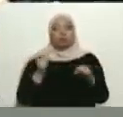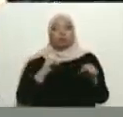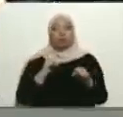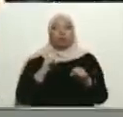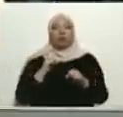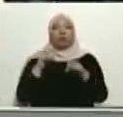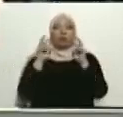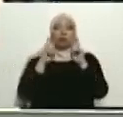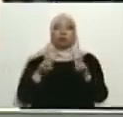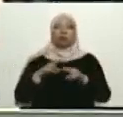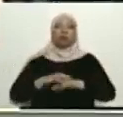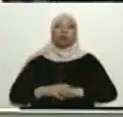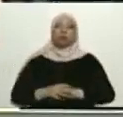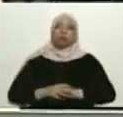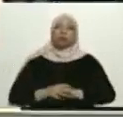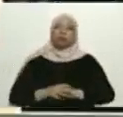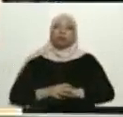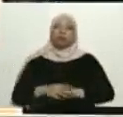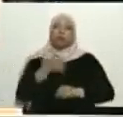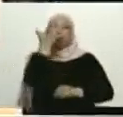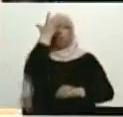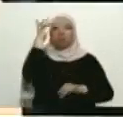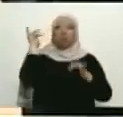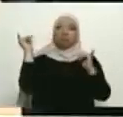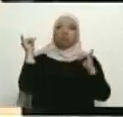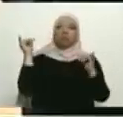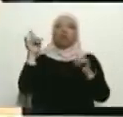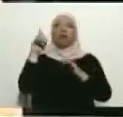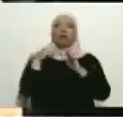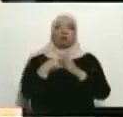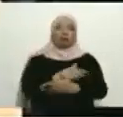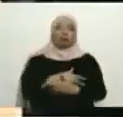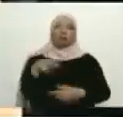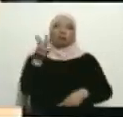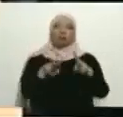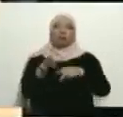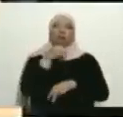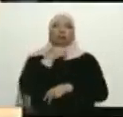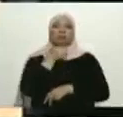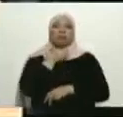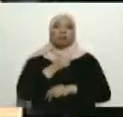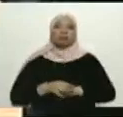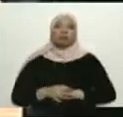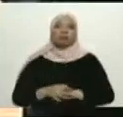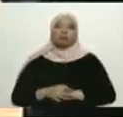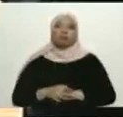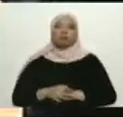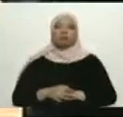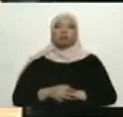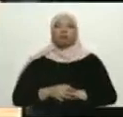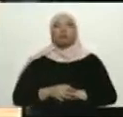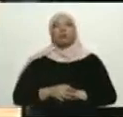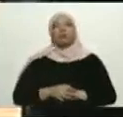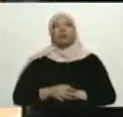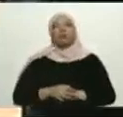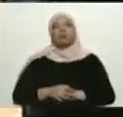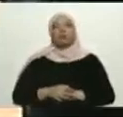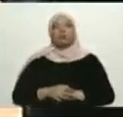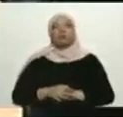vimos en este Carnaval un nivel de conciencia impresionante Ya dejamos de ver aquellos Héroes que